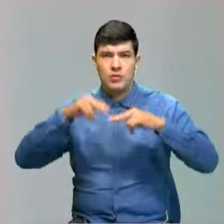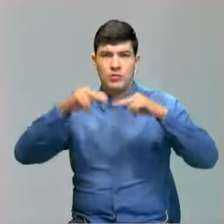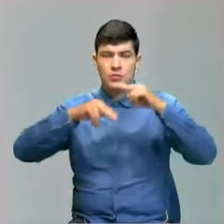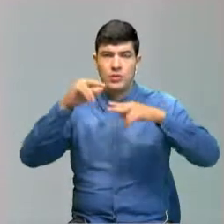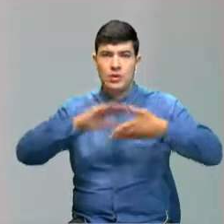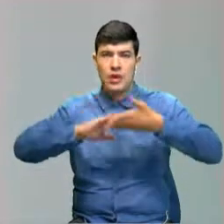de santander